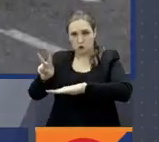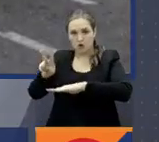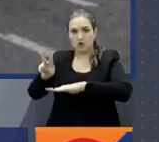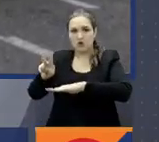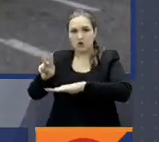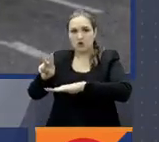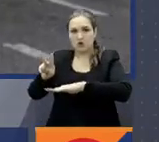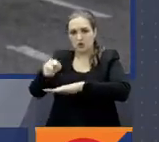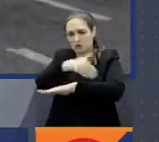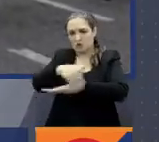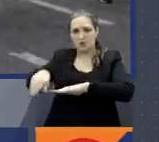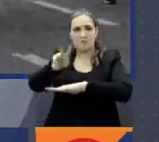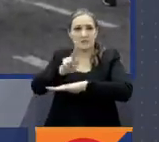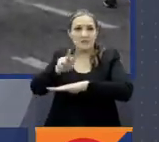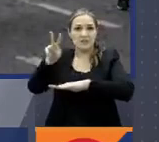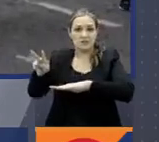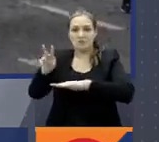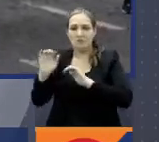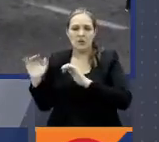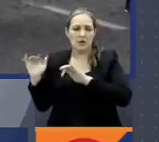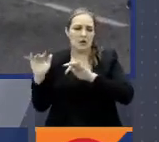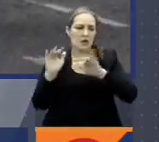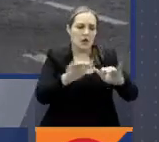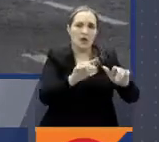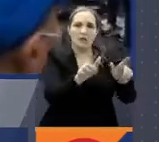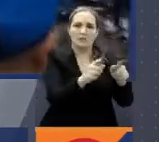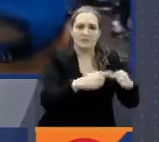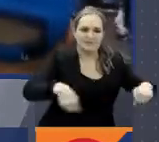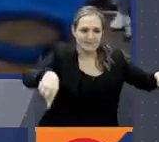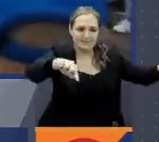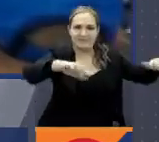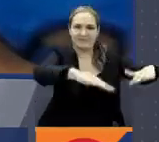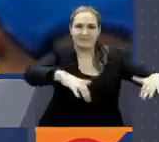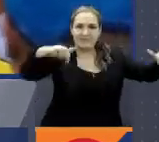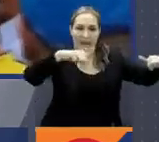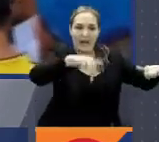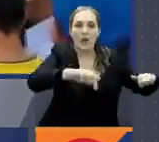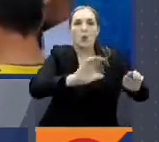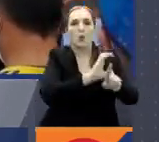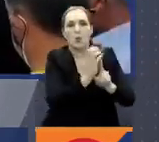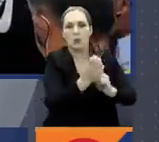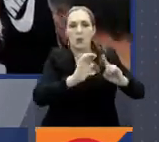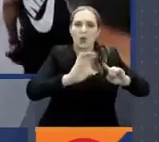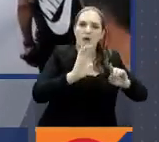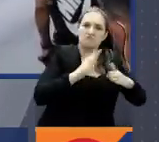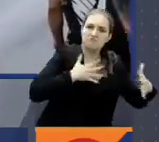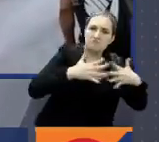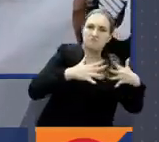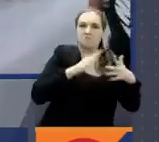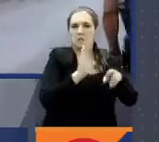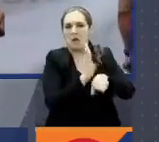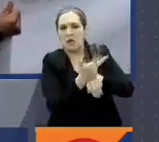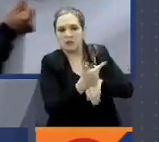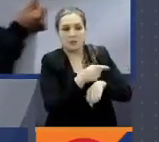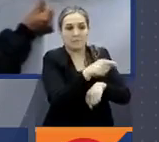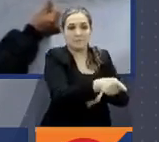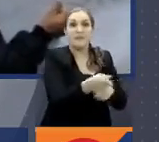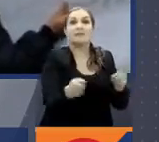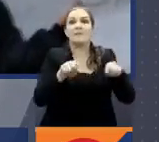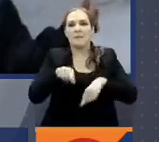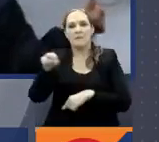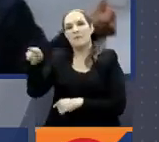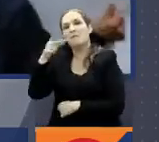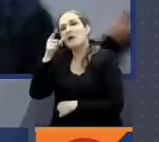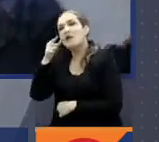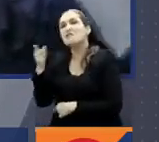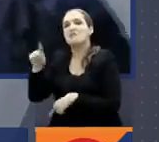se desplazan hacia la Media Torta de Chipre, donde culminarán con actos culturales y teatrales. También en Pereira, los manifestantes harán